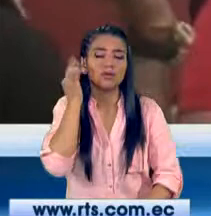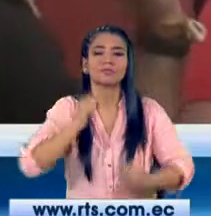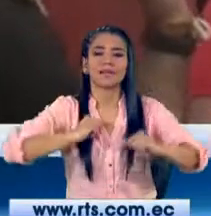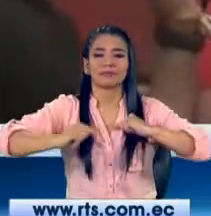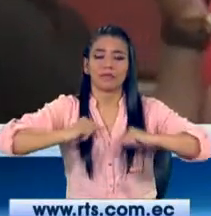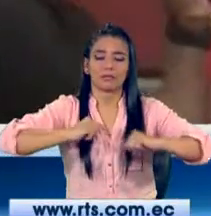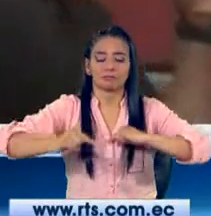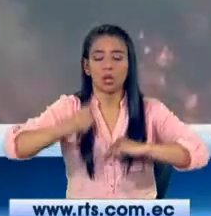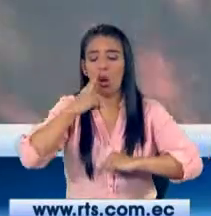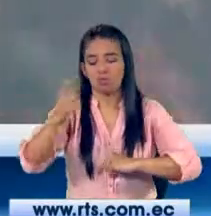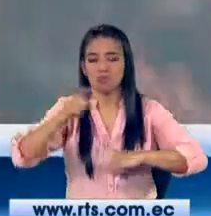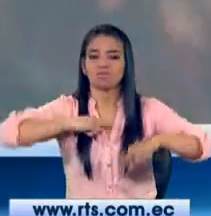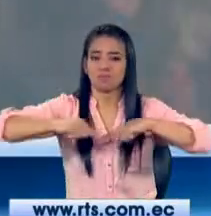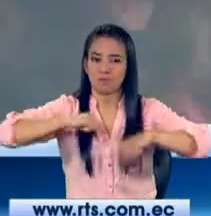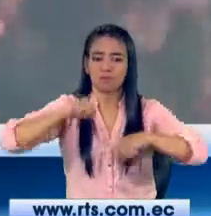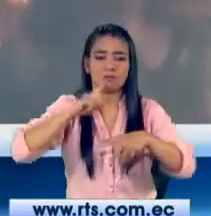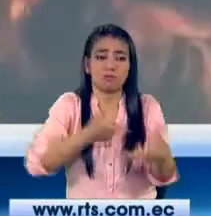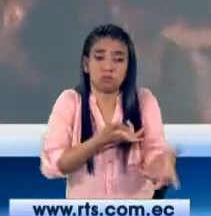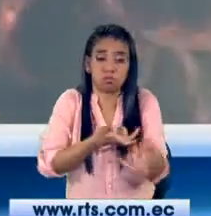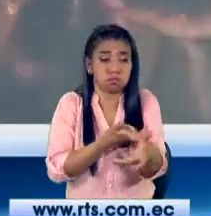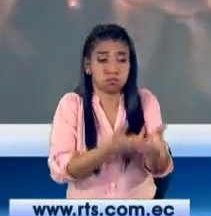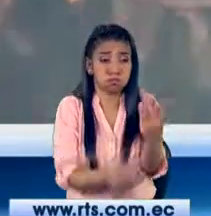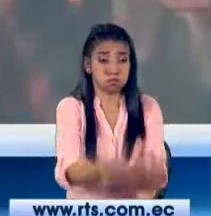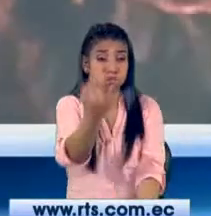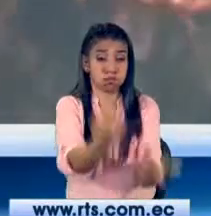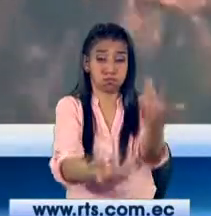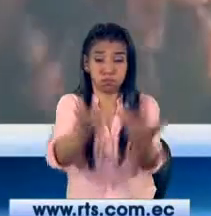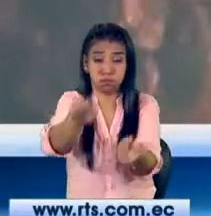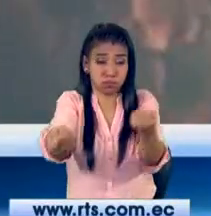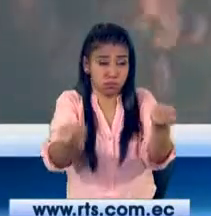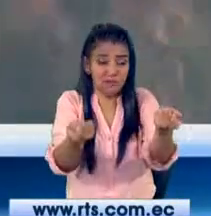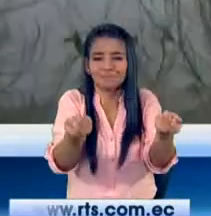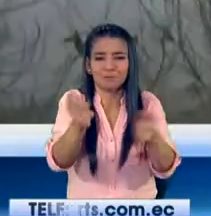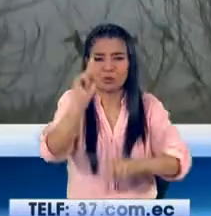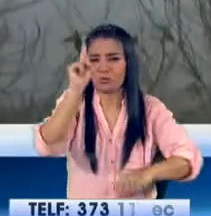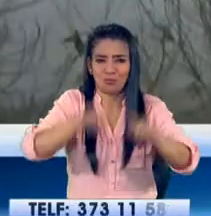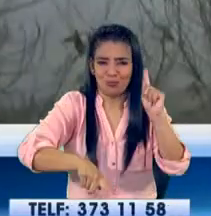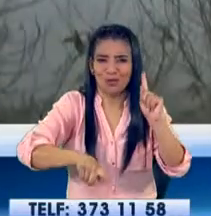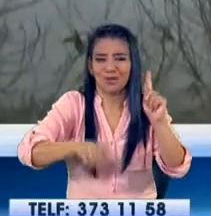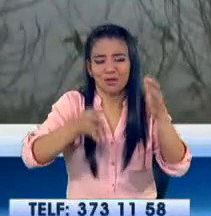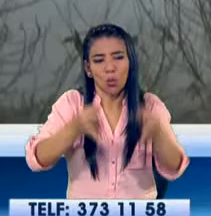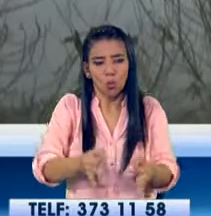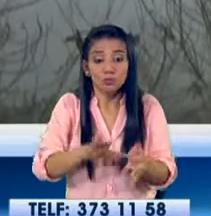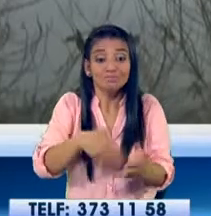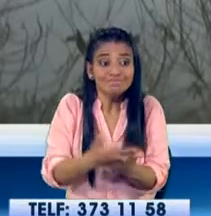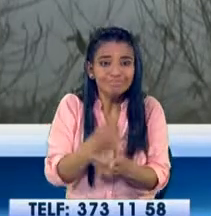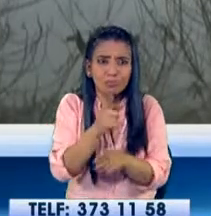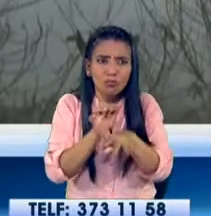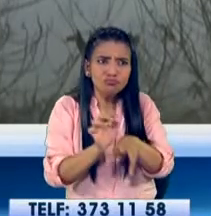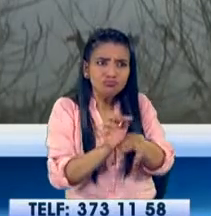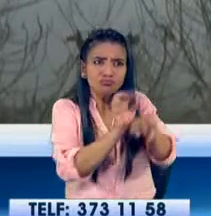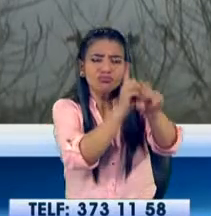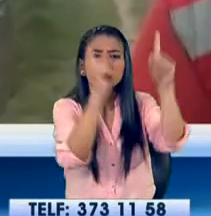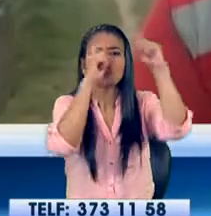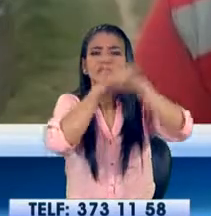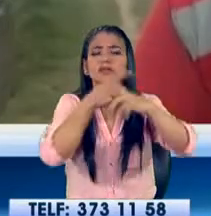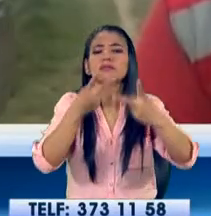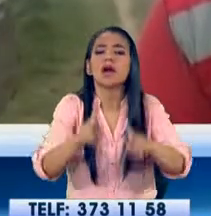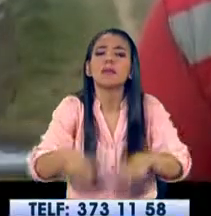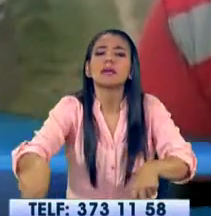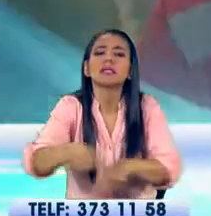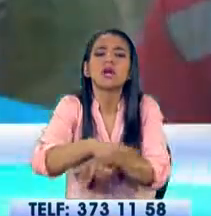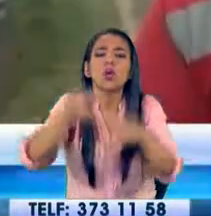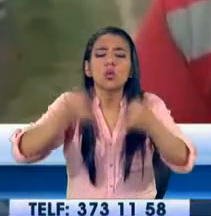de Bomberos, el siniestro aún no puede ser controlado debido al difícil acceso al lugar y al mal tiempo.